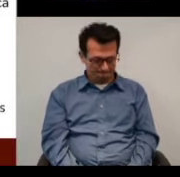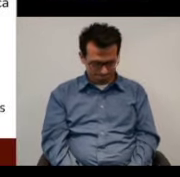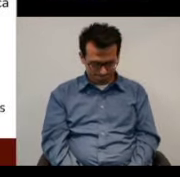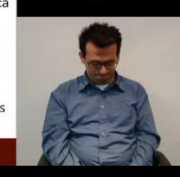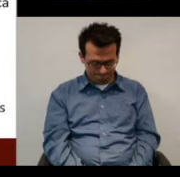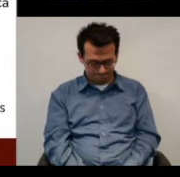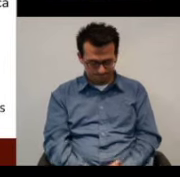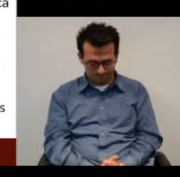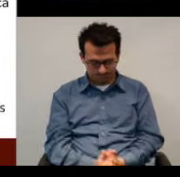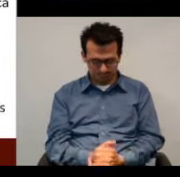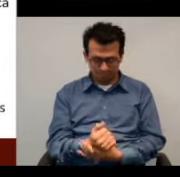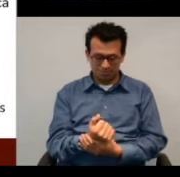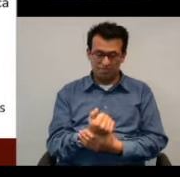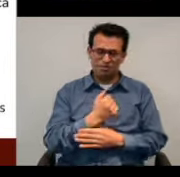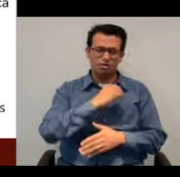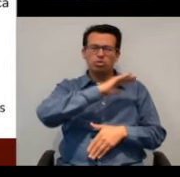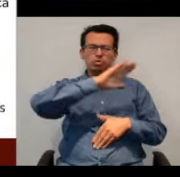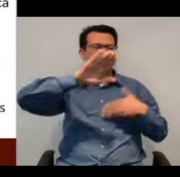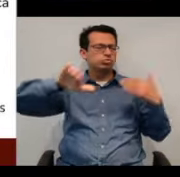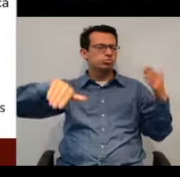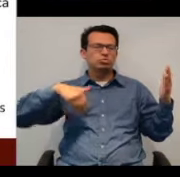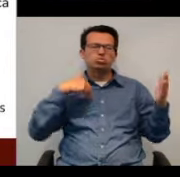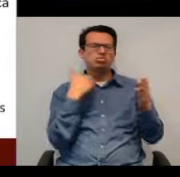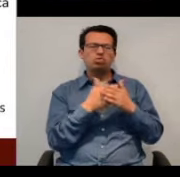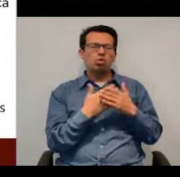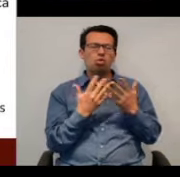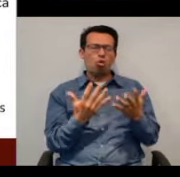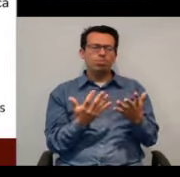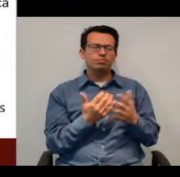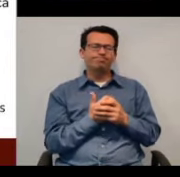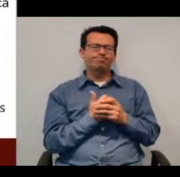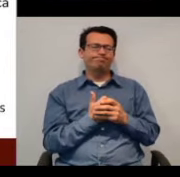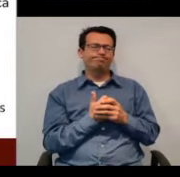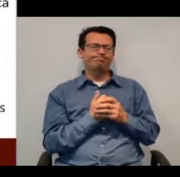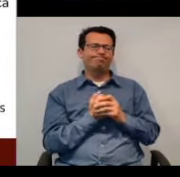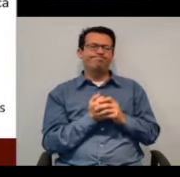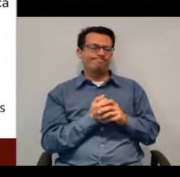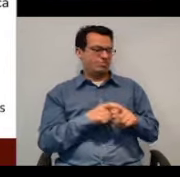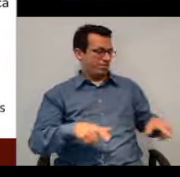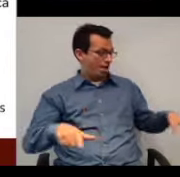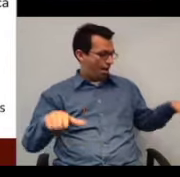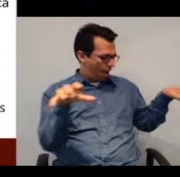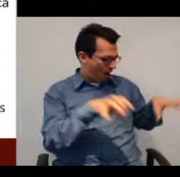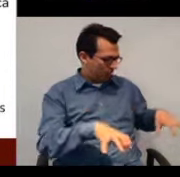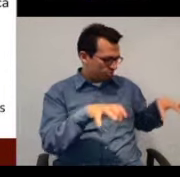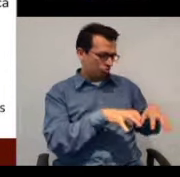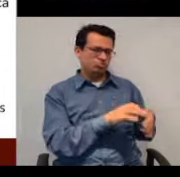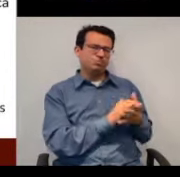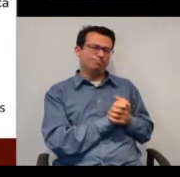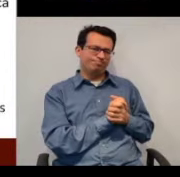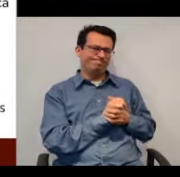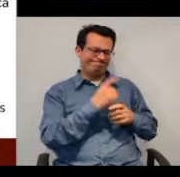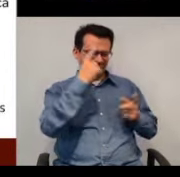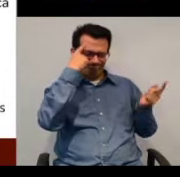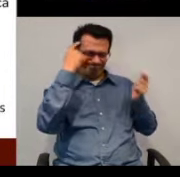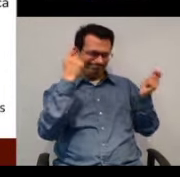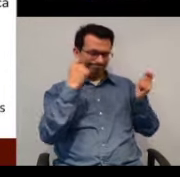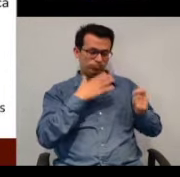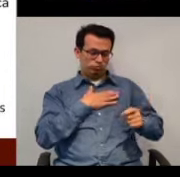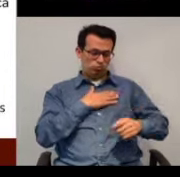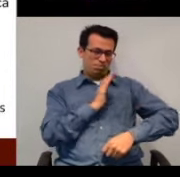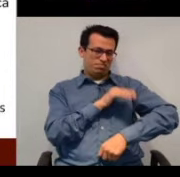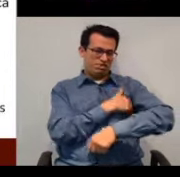Todo esto se traduce en unas acciones estratégicas que hemos venido desarrollando en el Ministerio de Educación